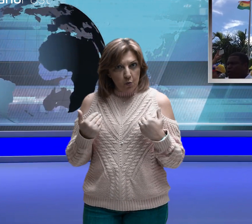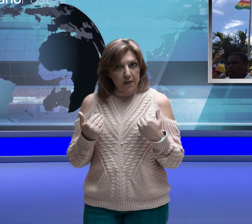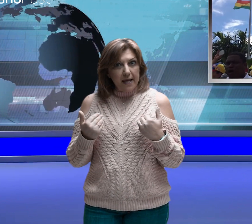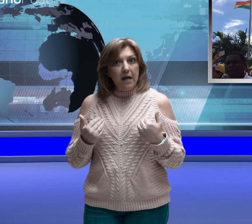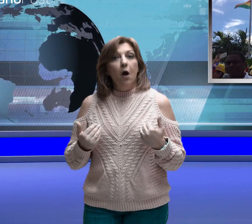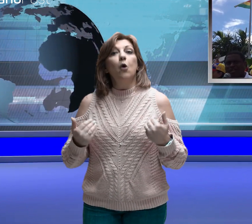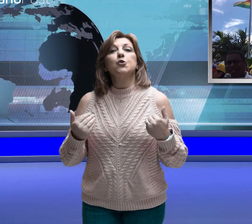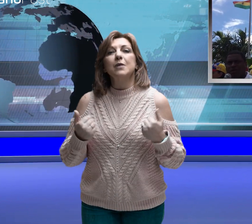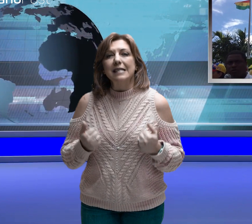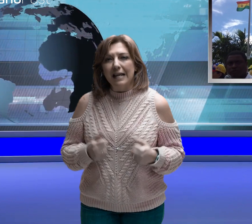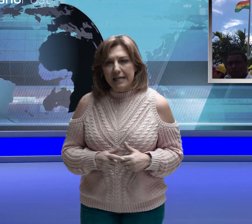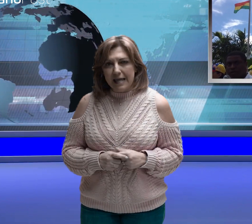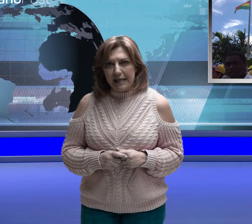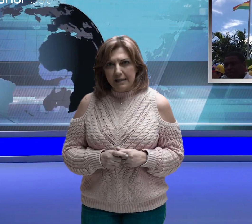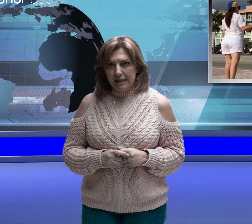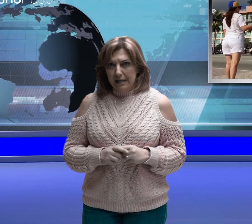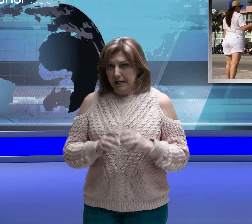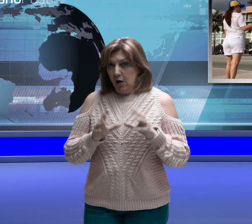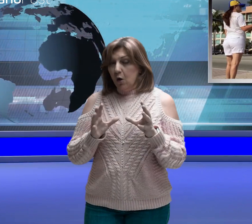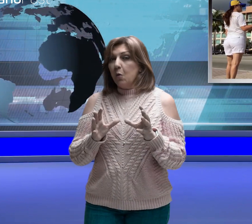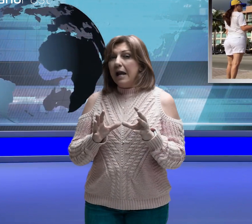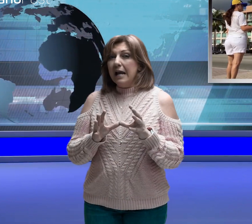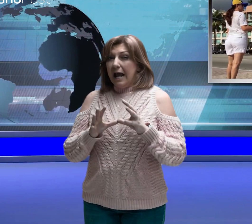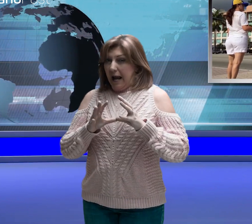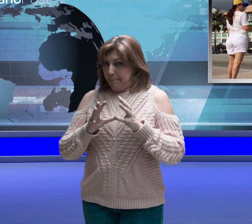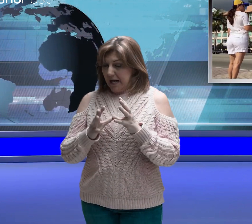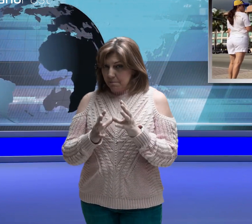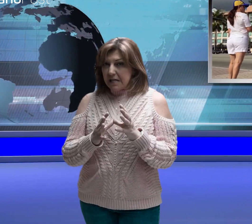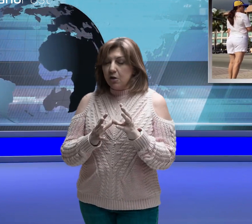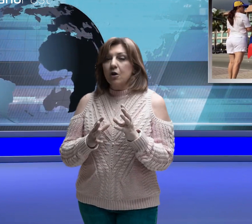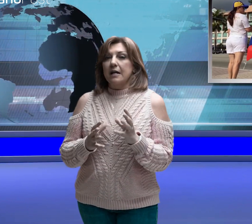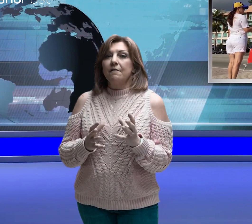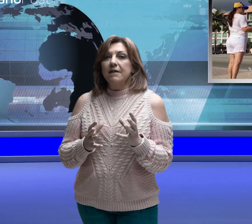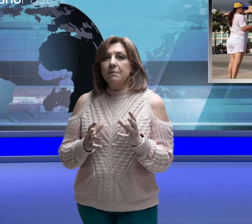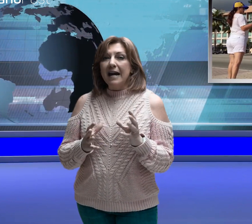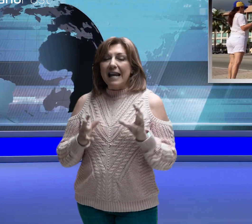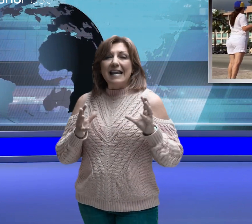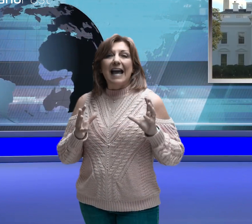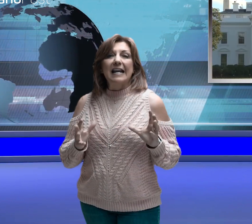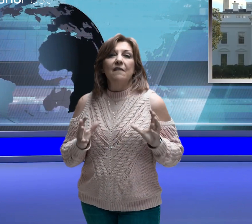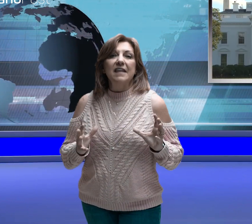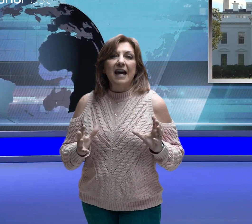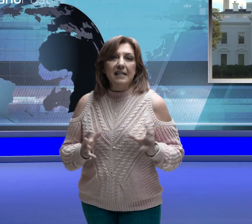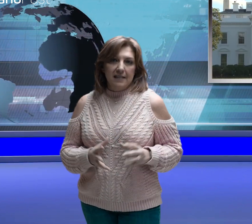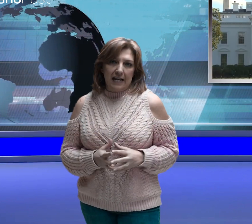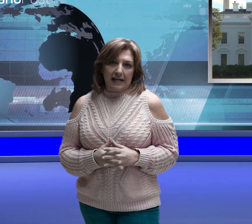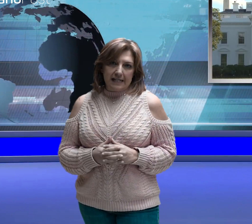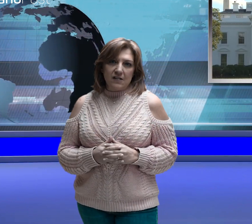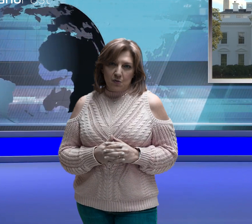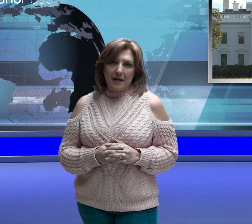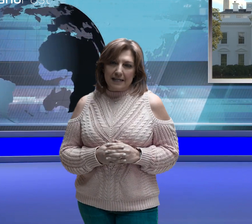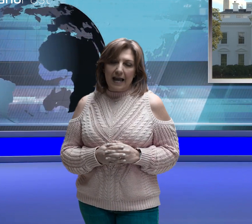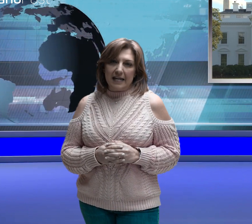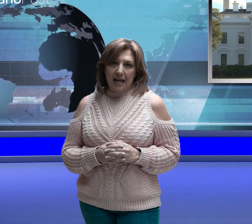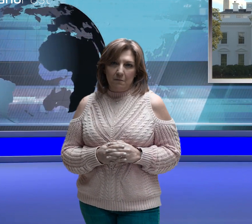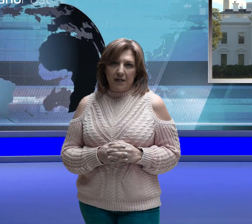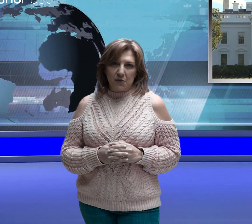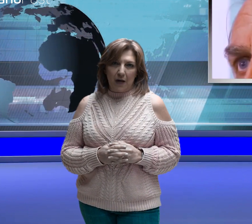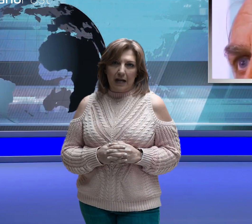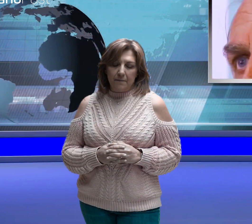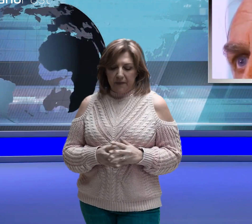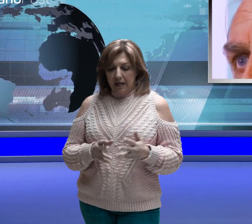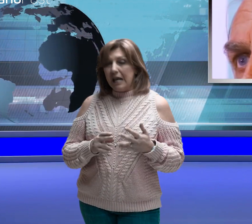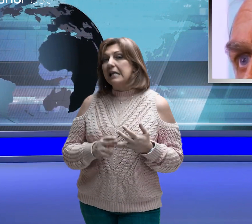resguardo su vida o su integridad, lo cual permitió reafirmar la gravedad de la crisis humanitaria